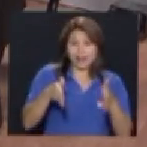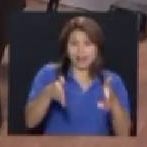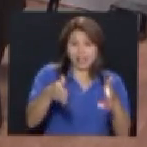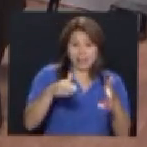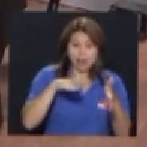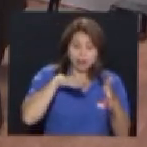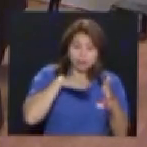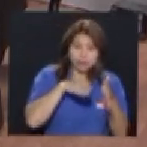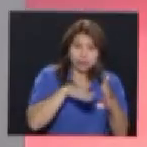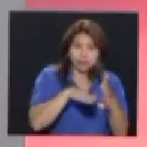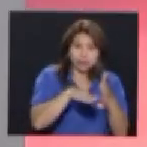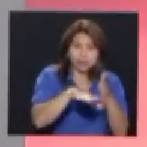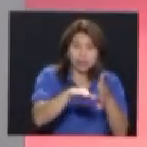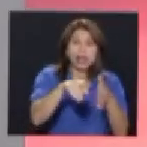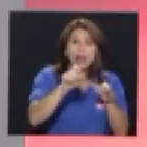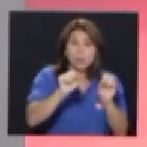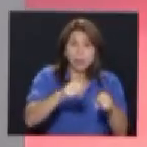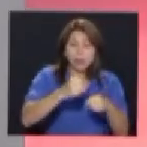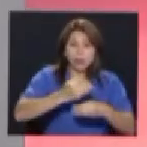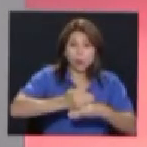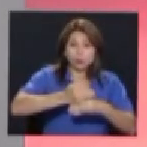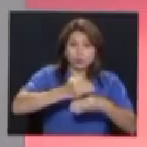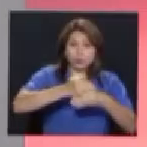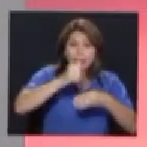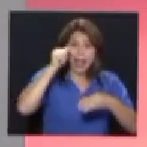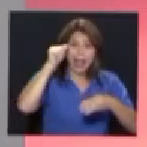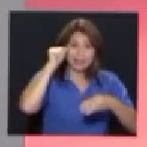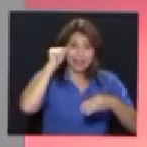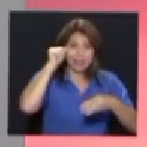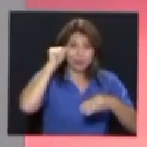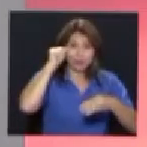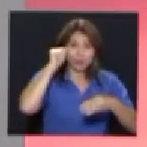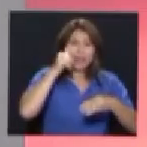los asiáticos, que mejor sea